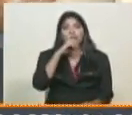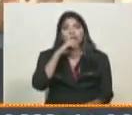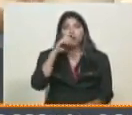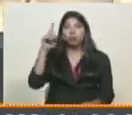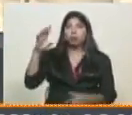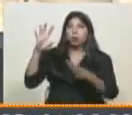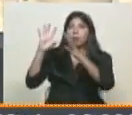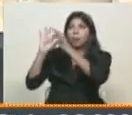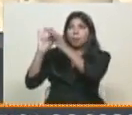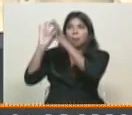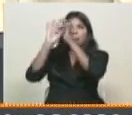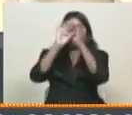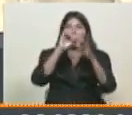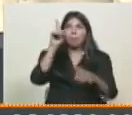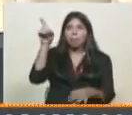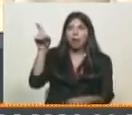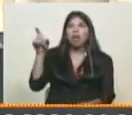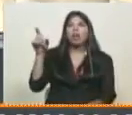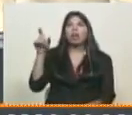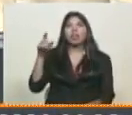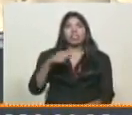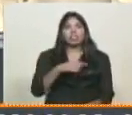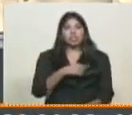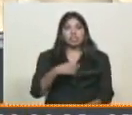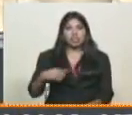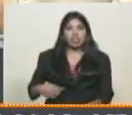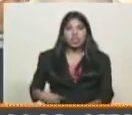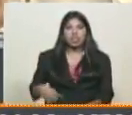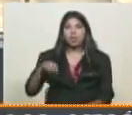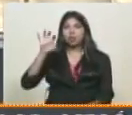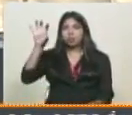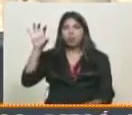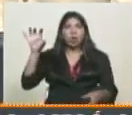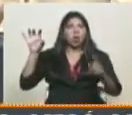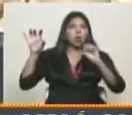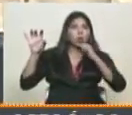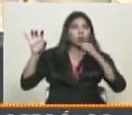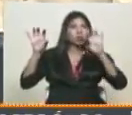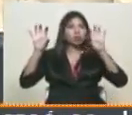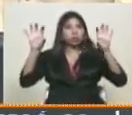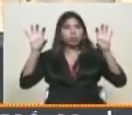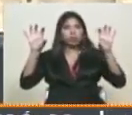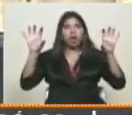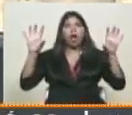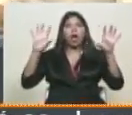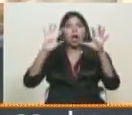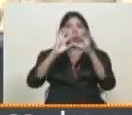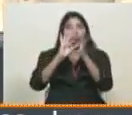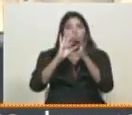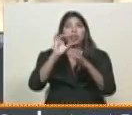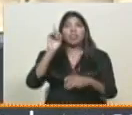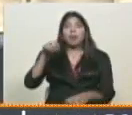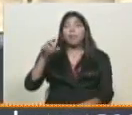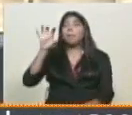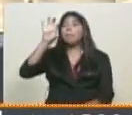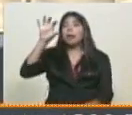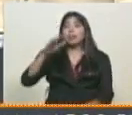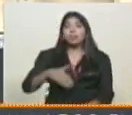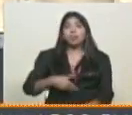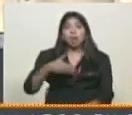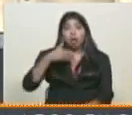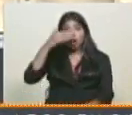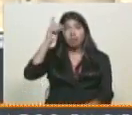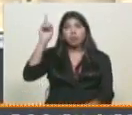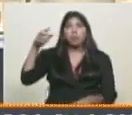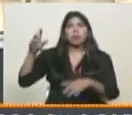que están disputando con los estados unidos china y rúsia centralmente pero también otros actores como argelia países productores de petróleo que también